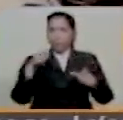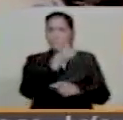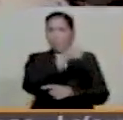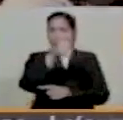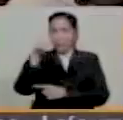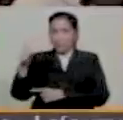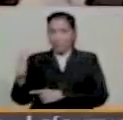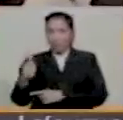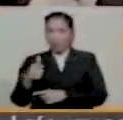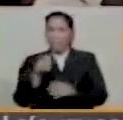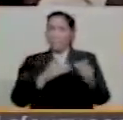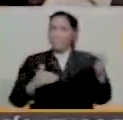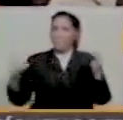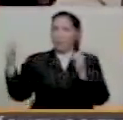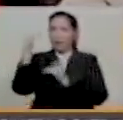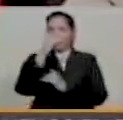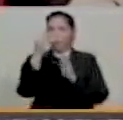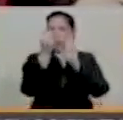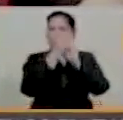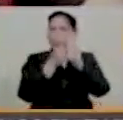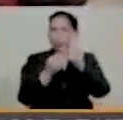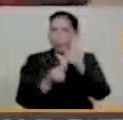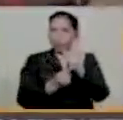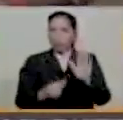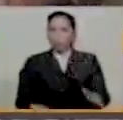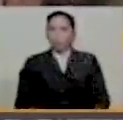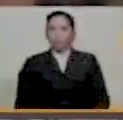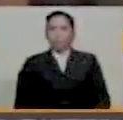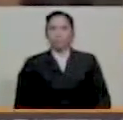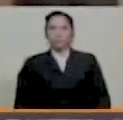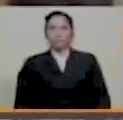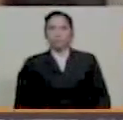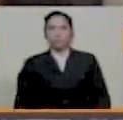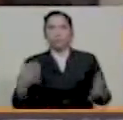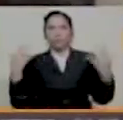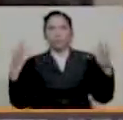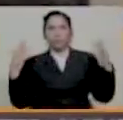que obtuvo el mayor promedio académico.